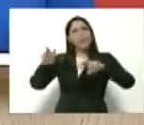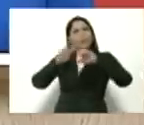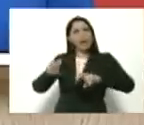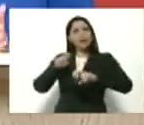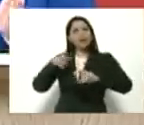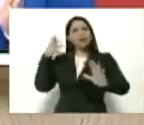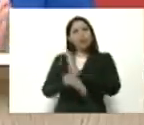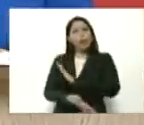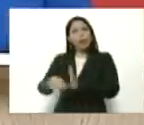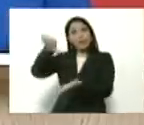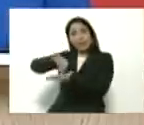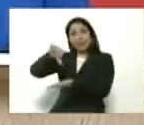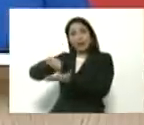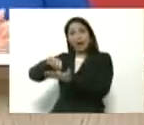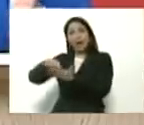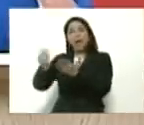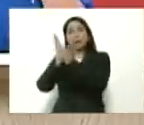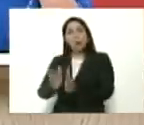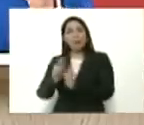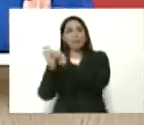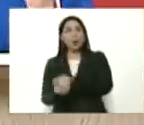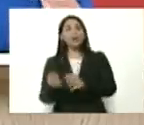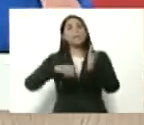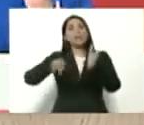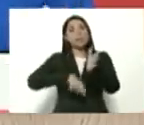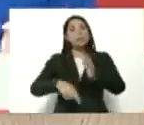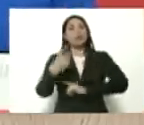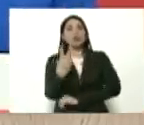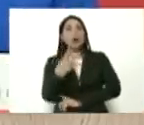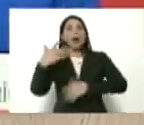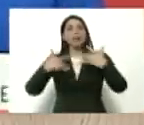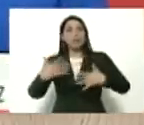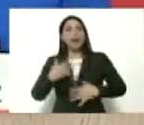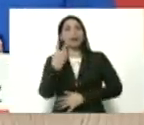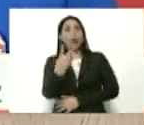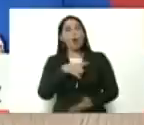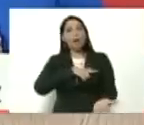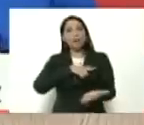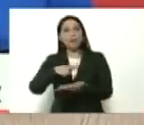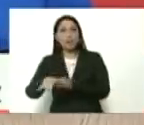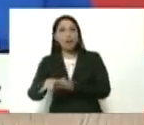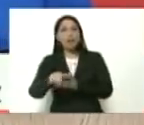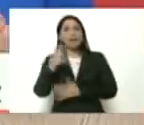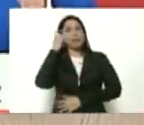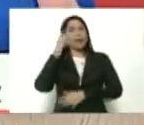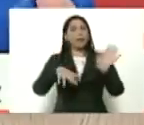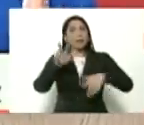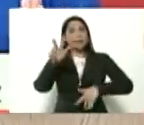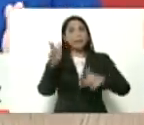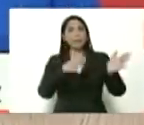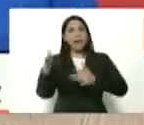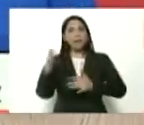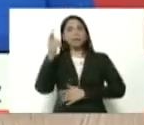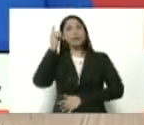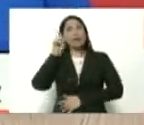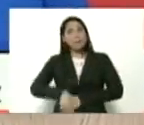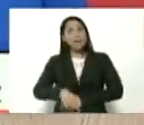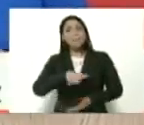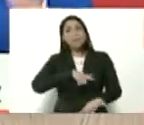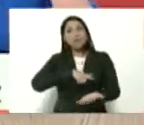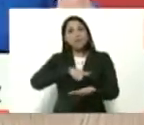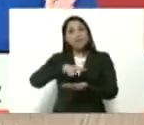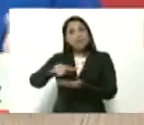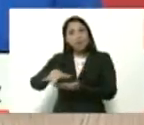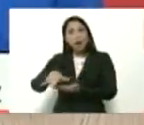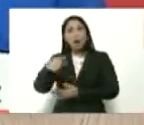de Béisbol. Entonces, repetimos, dos eventos, dos vuelos del día 13 de marzo. En un vuelo